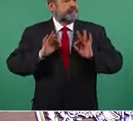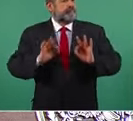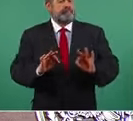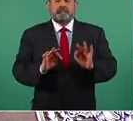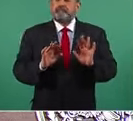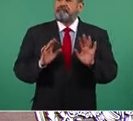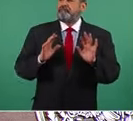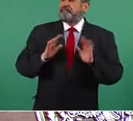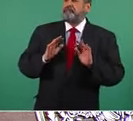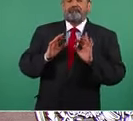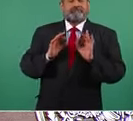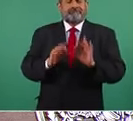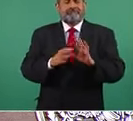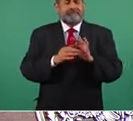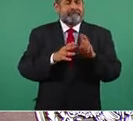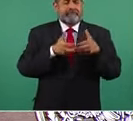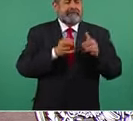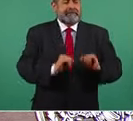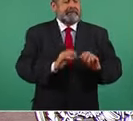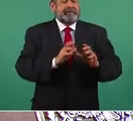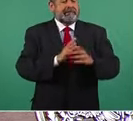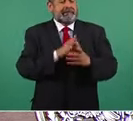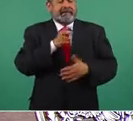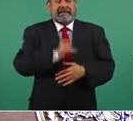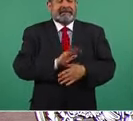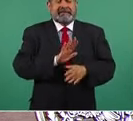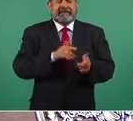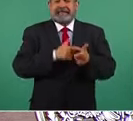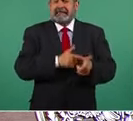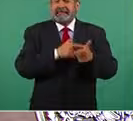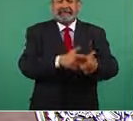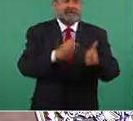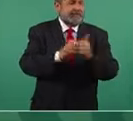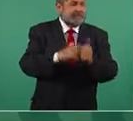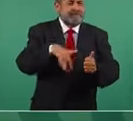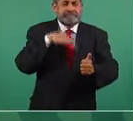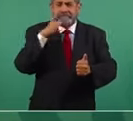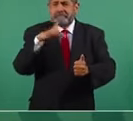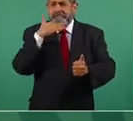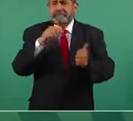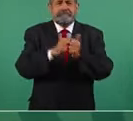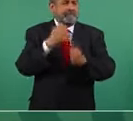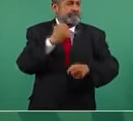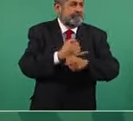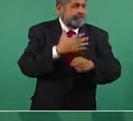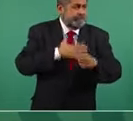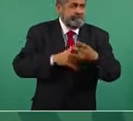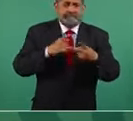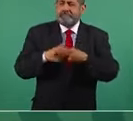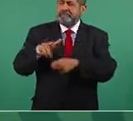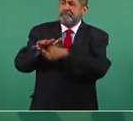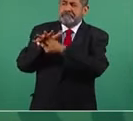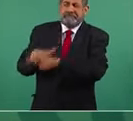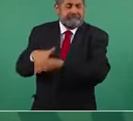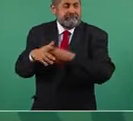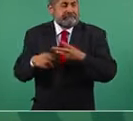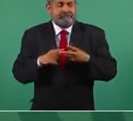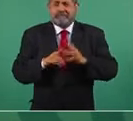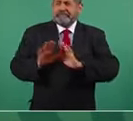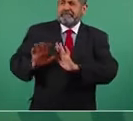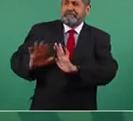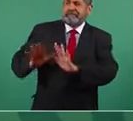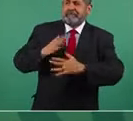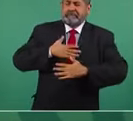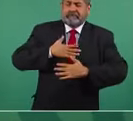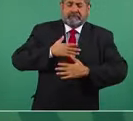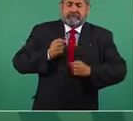les conviene mantener el régimen de corrupción, de injusticias, de opresión, de